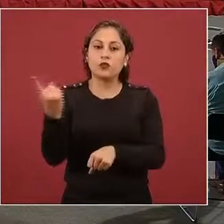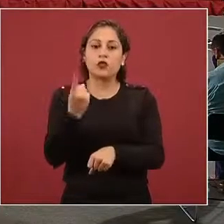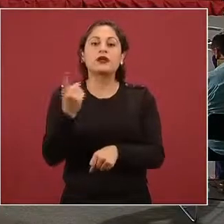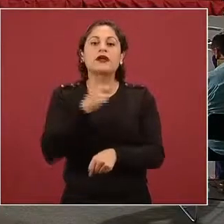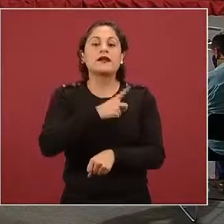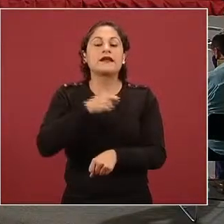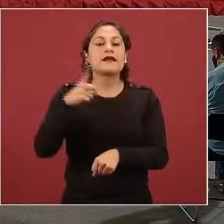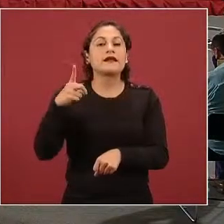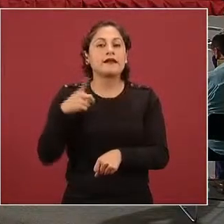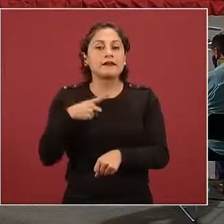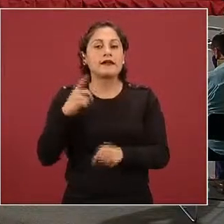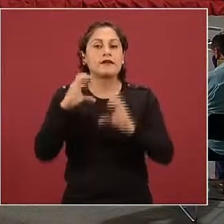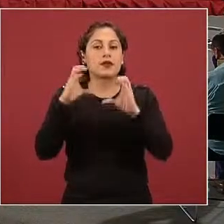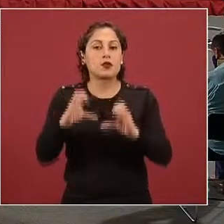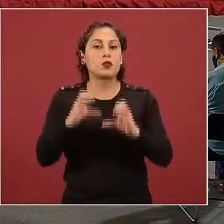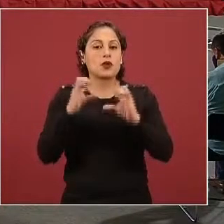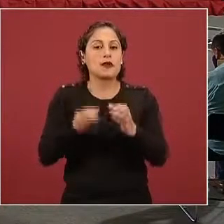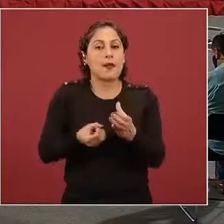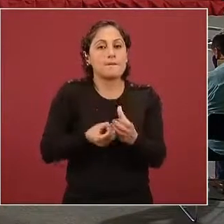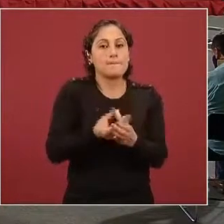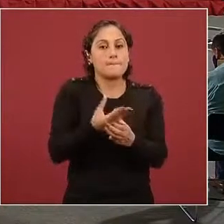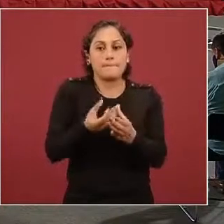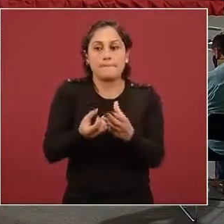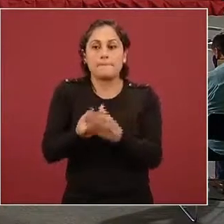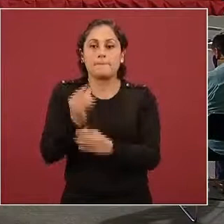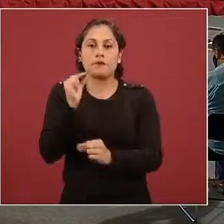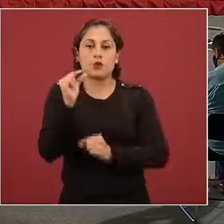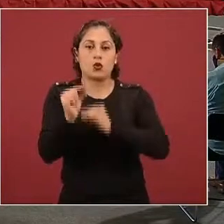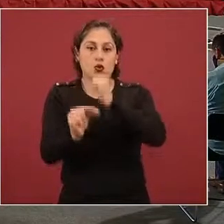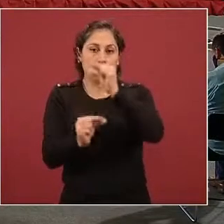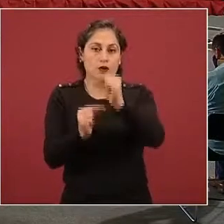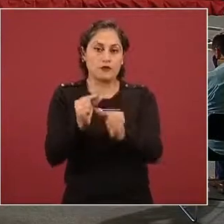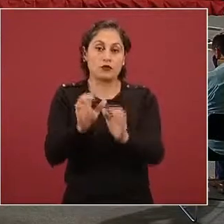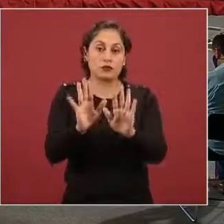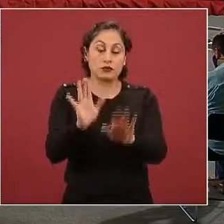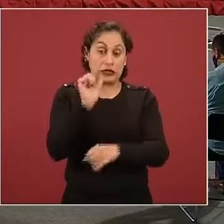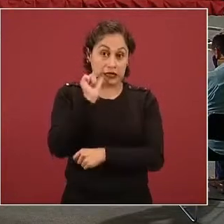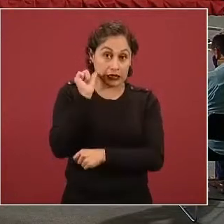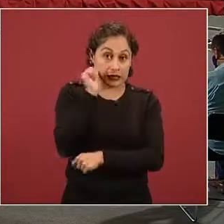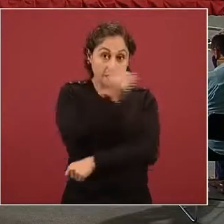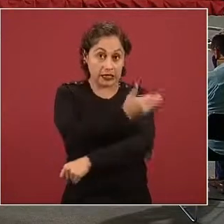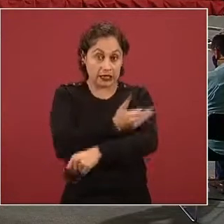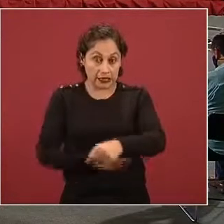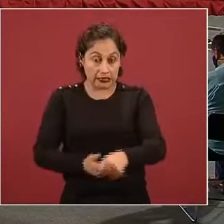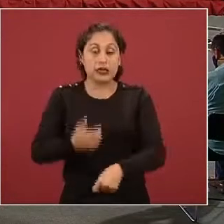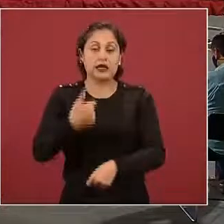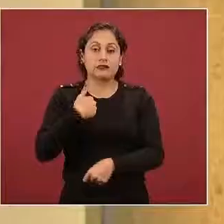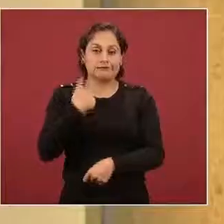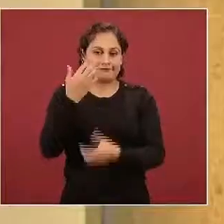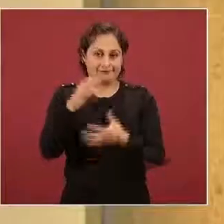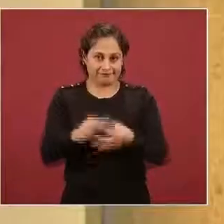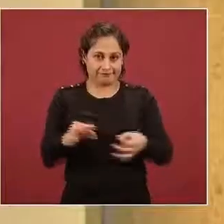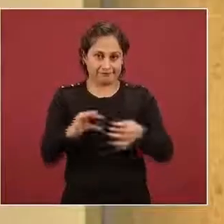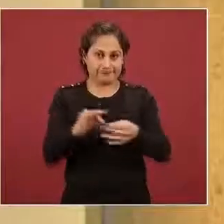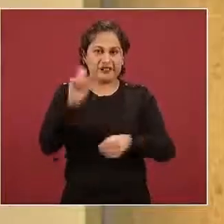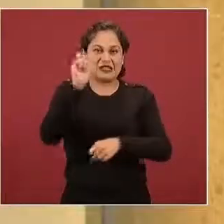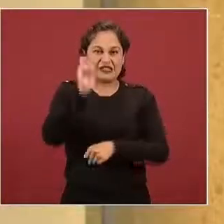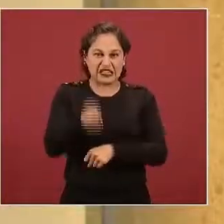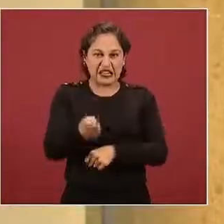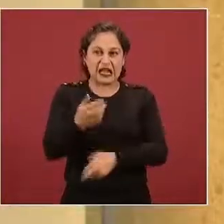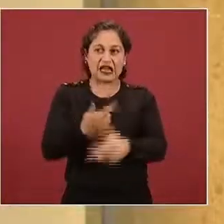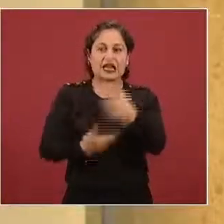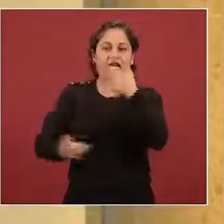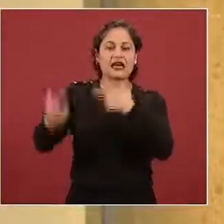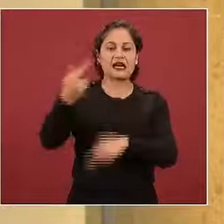rápido. Y como hemos comentado todos los días, incluyendo ayer por la tarde, no existe una garantía de que no va a haber